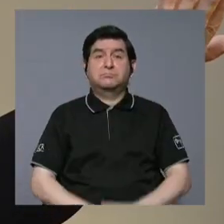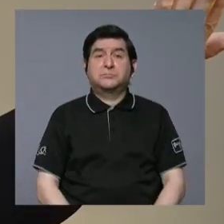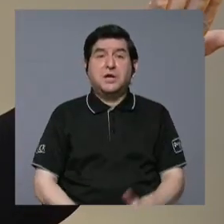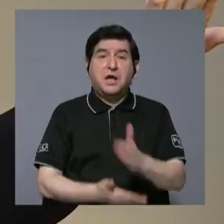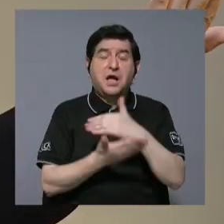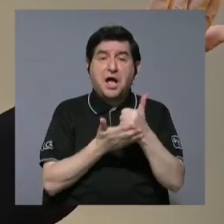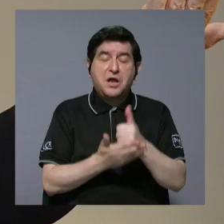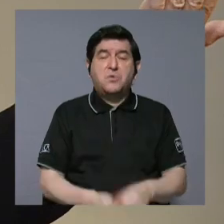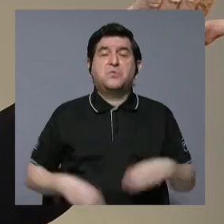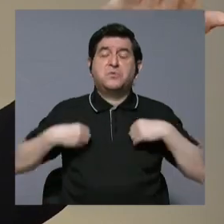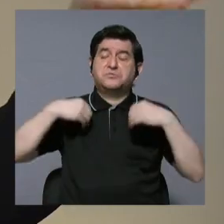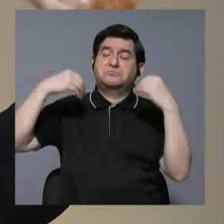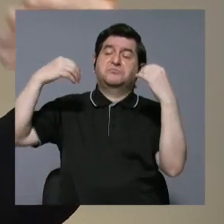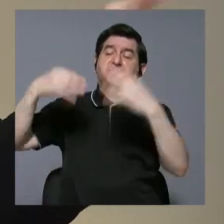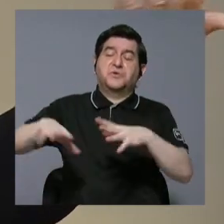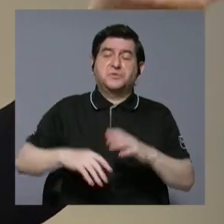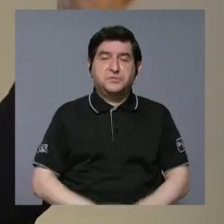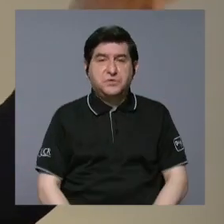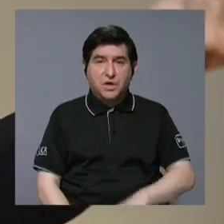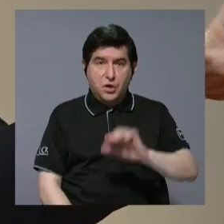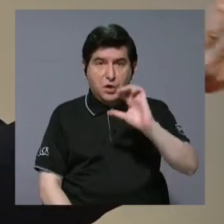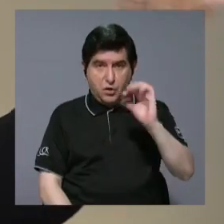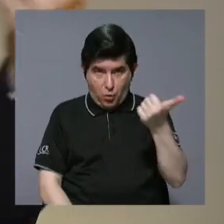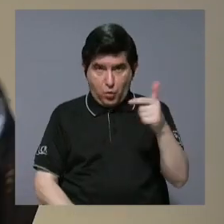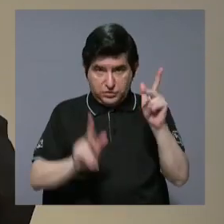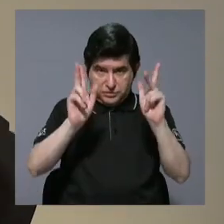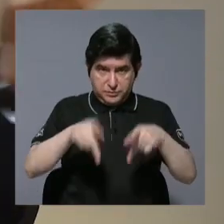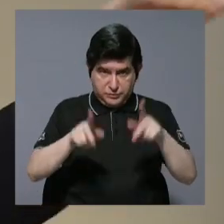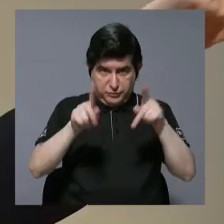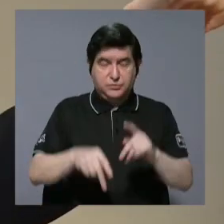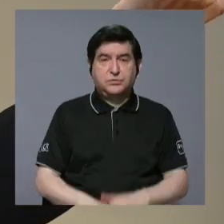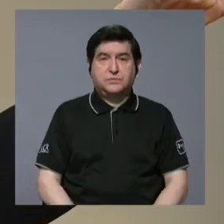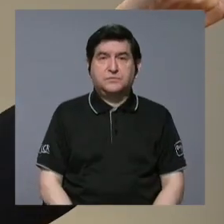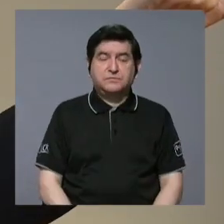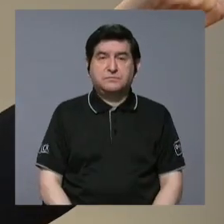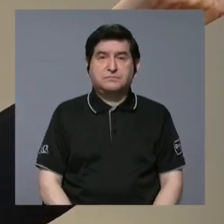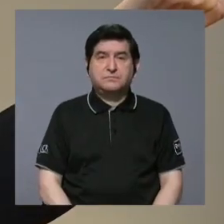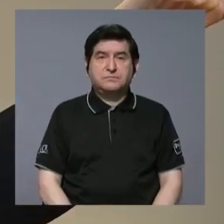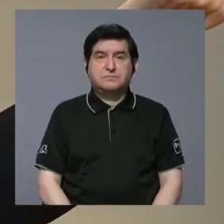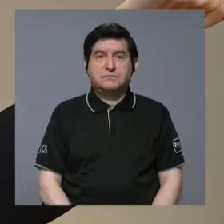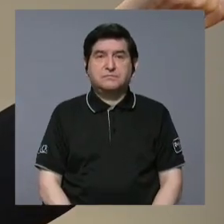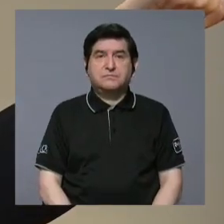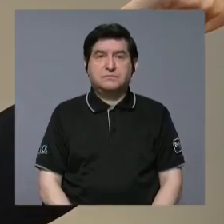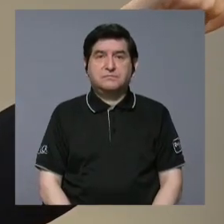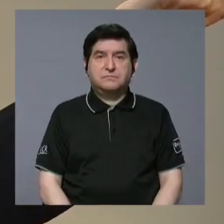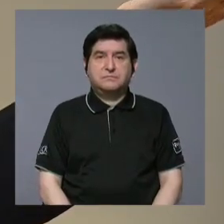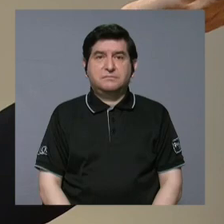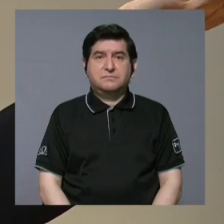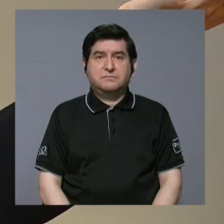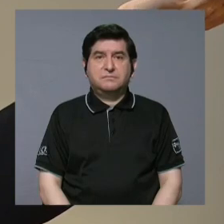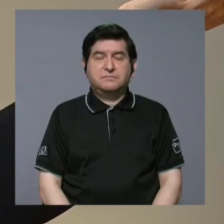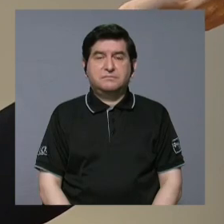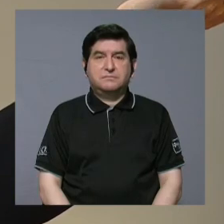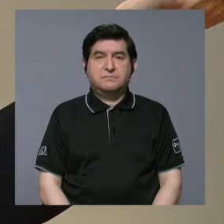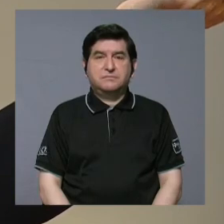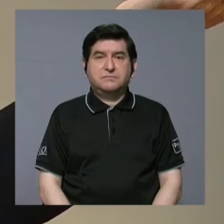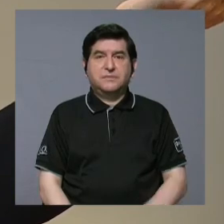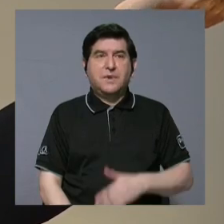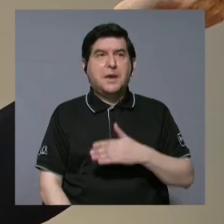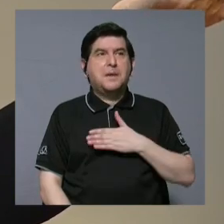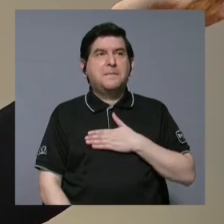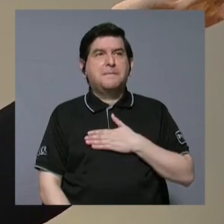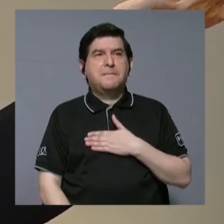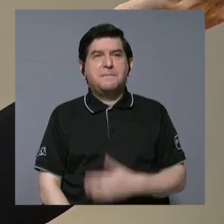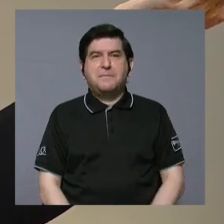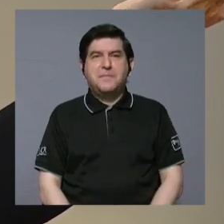Algunos porque renunciaron y otros porque, es más, mis